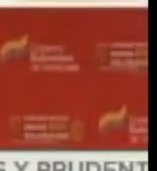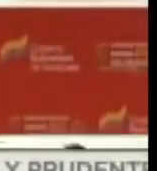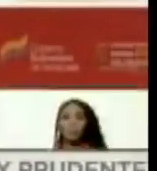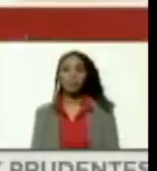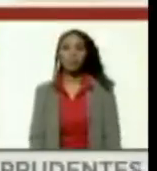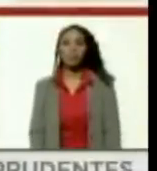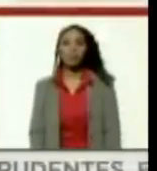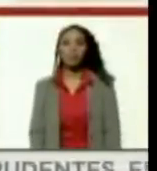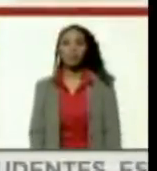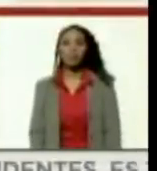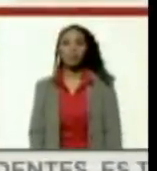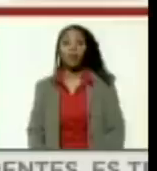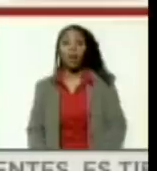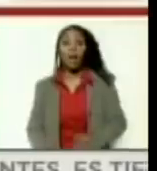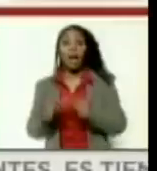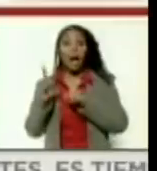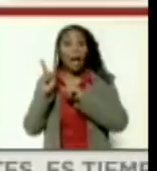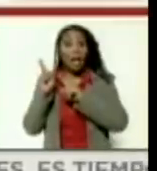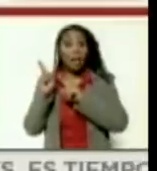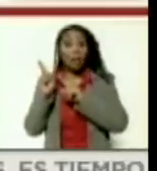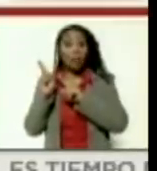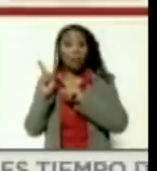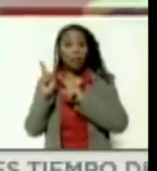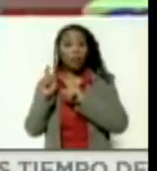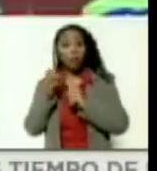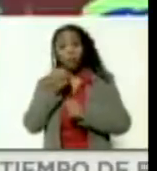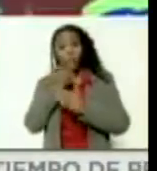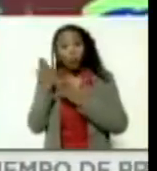que, a partir de allí, bueno,